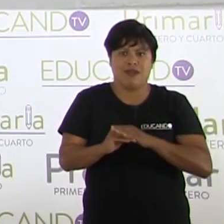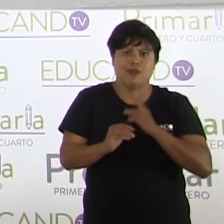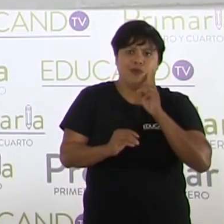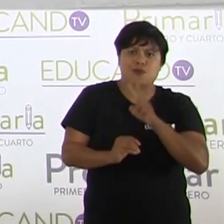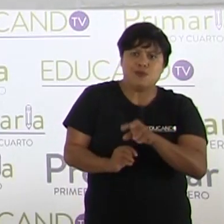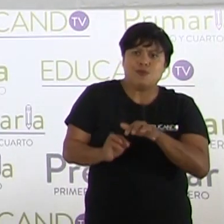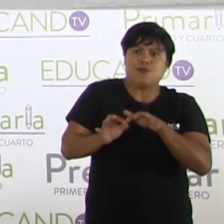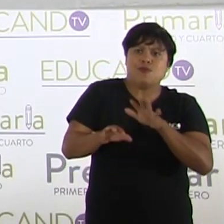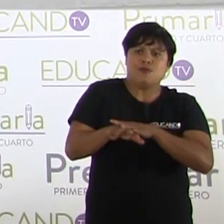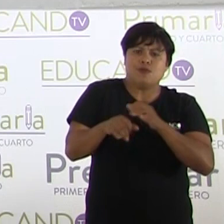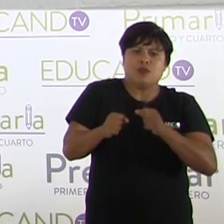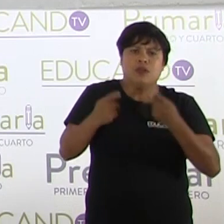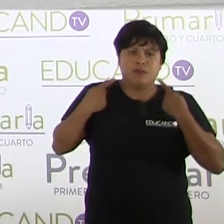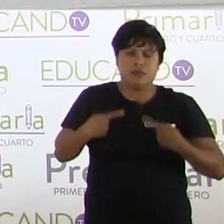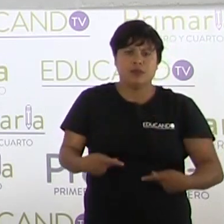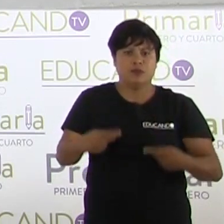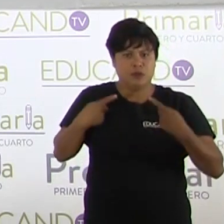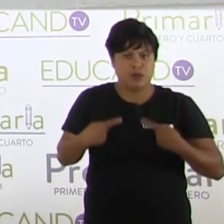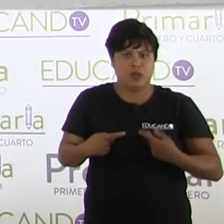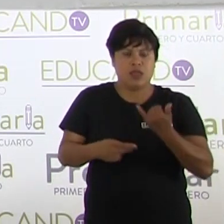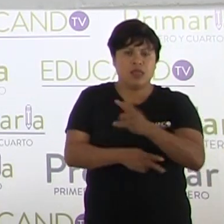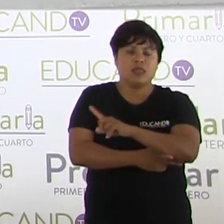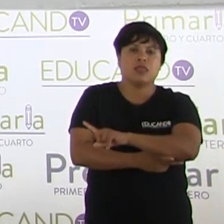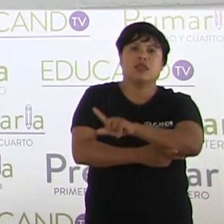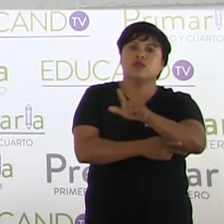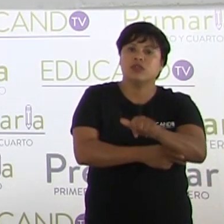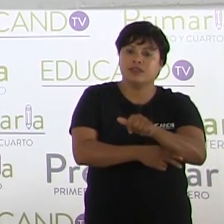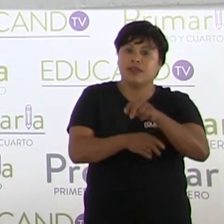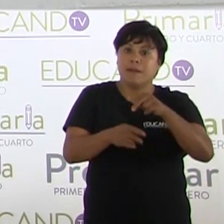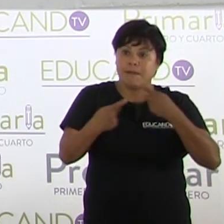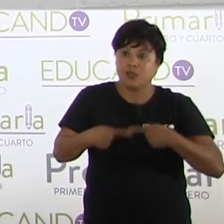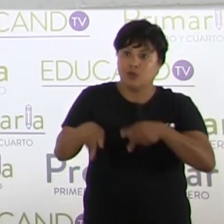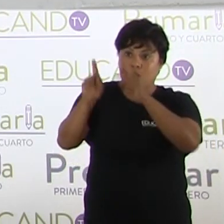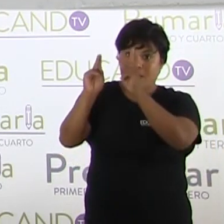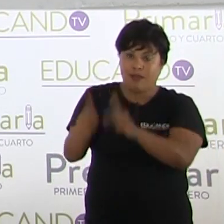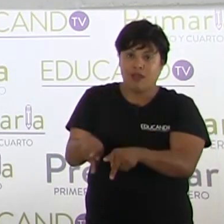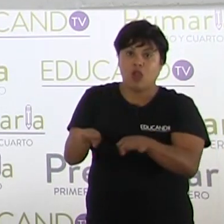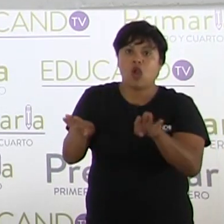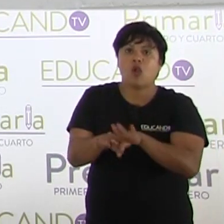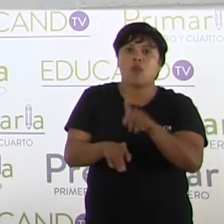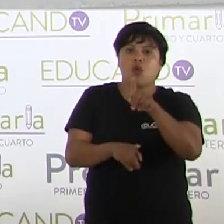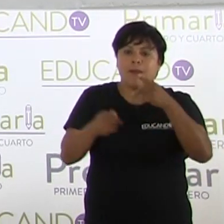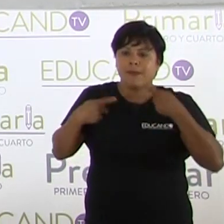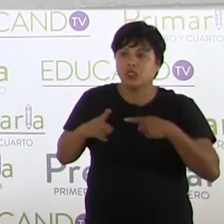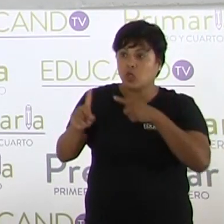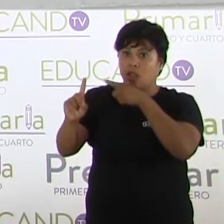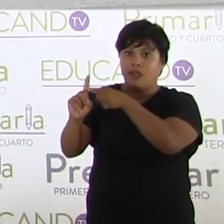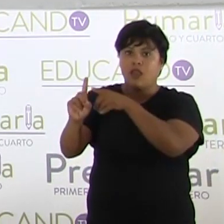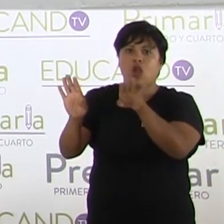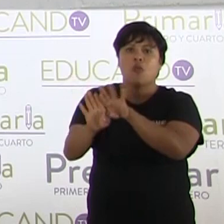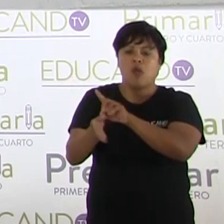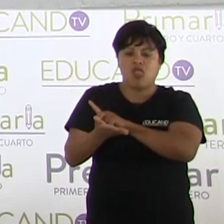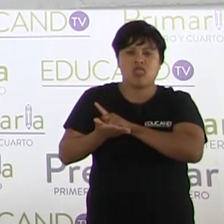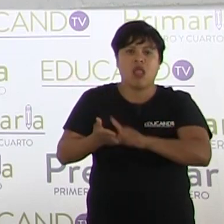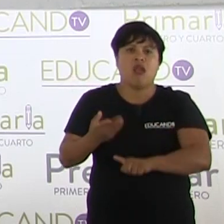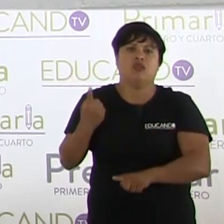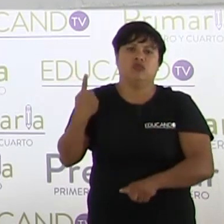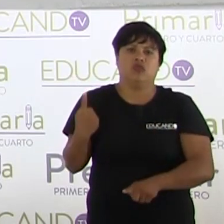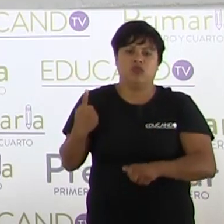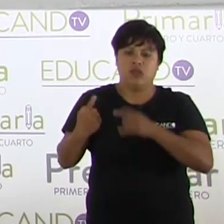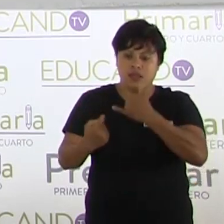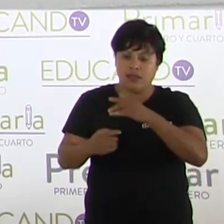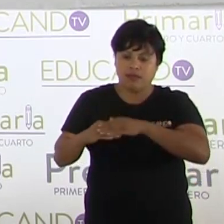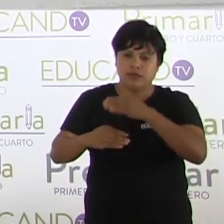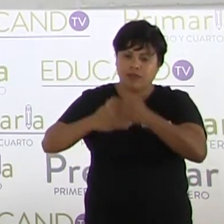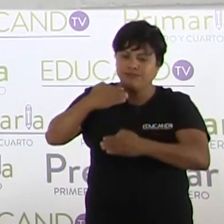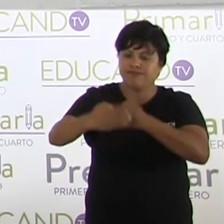el individuo y después en la persona como un sujeto de derecho y que va a